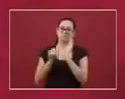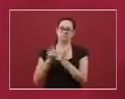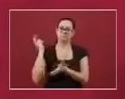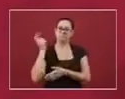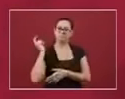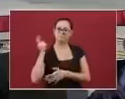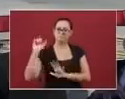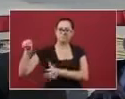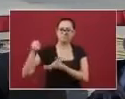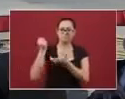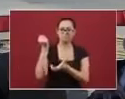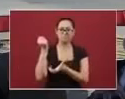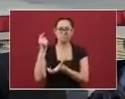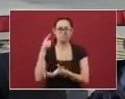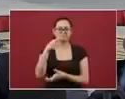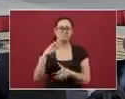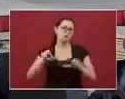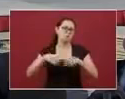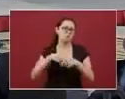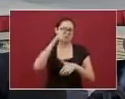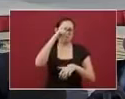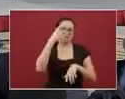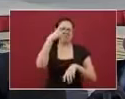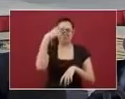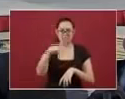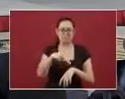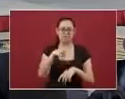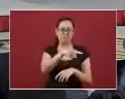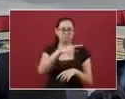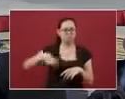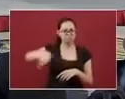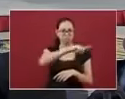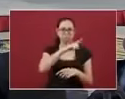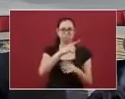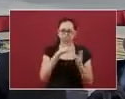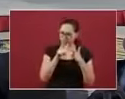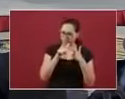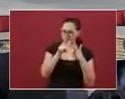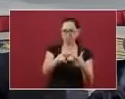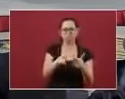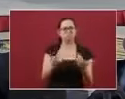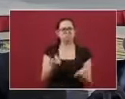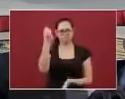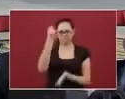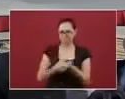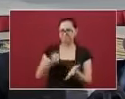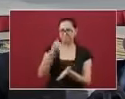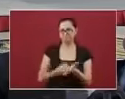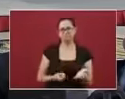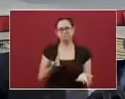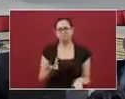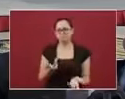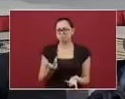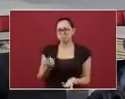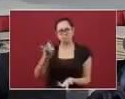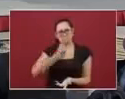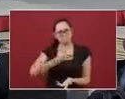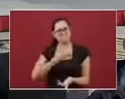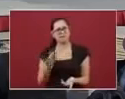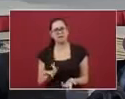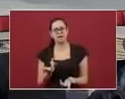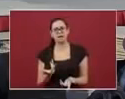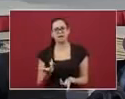todo el sistema consular son las comunidades mexicanas en los eeuu y tienen todo el derecho entonces de exigir los resultados y